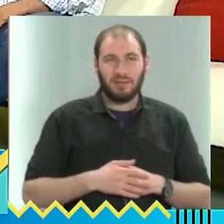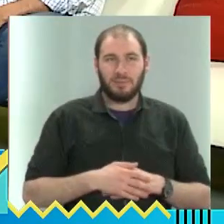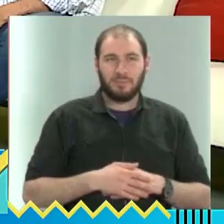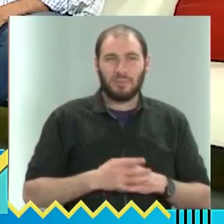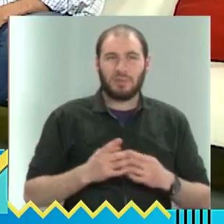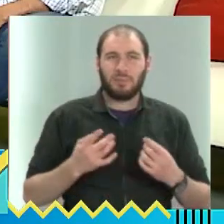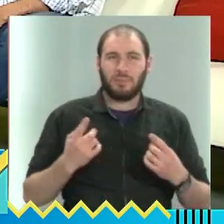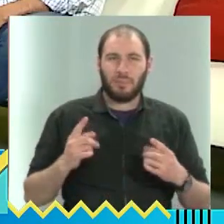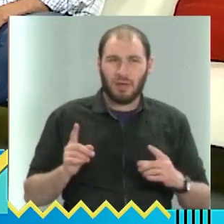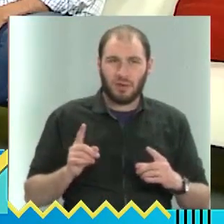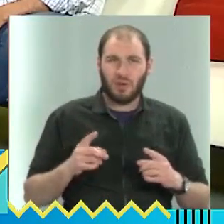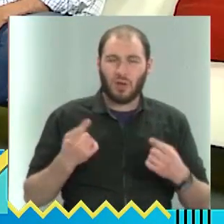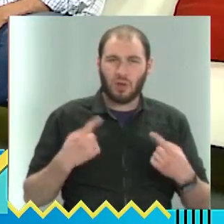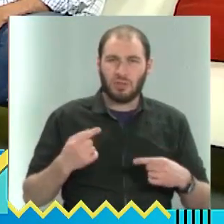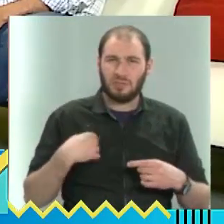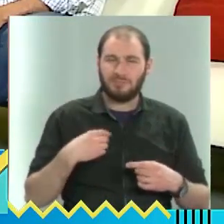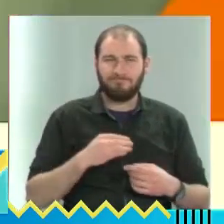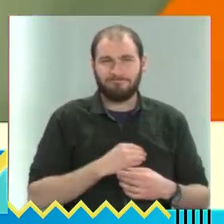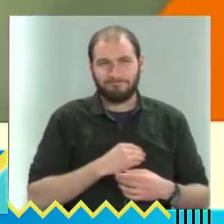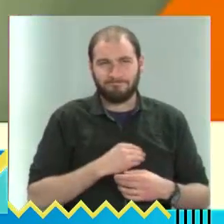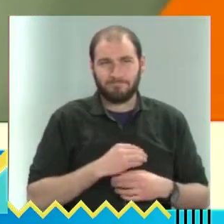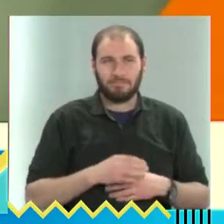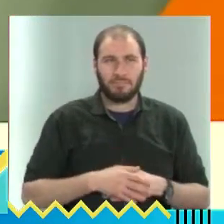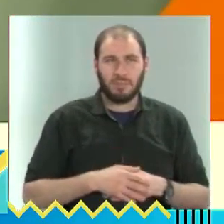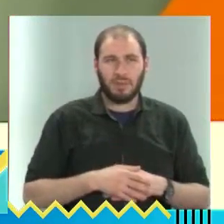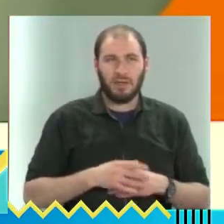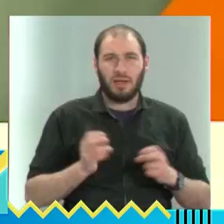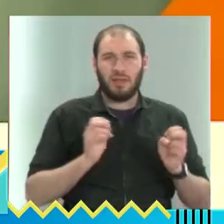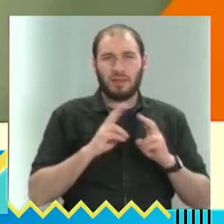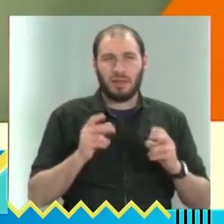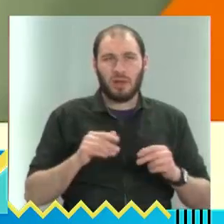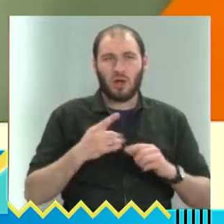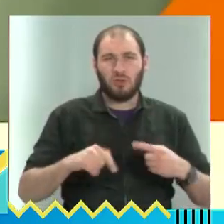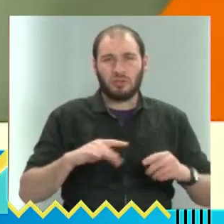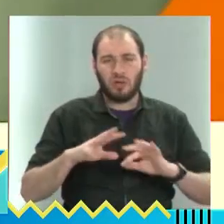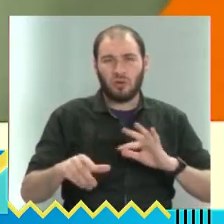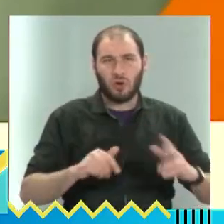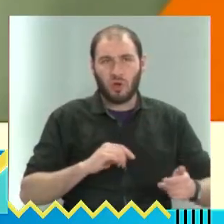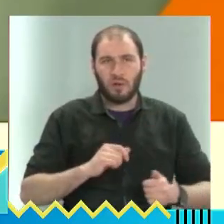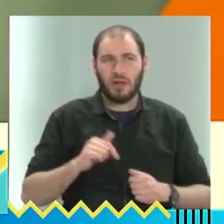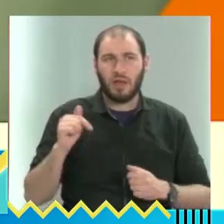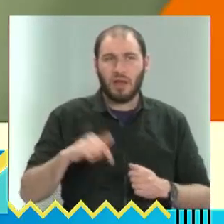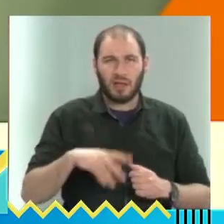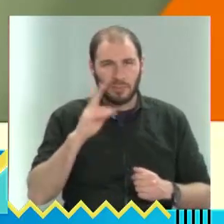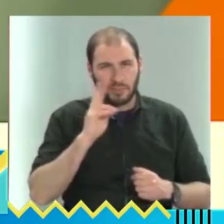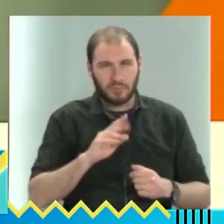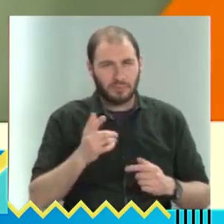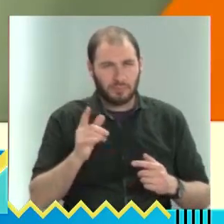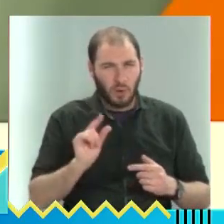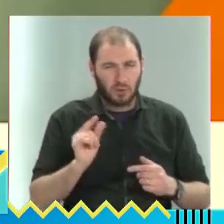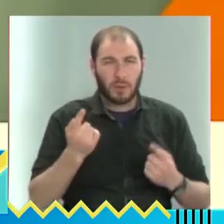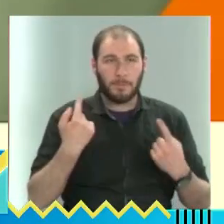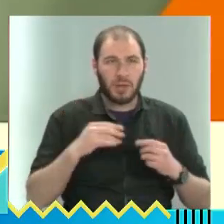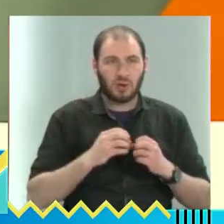Pero lo que sí a mí me apena mucho es cuando, por temas de vandalismo, acá todavía no lo hemos visto mucho, aunque